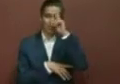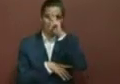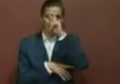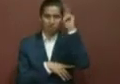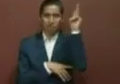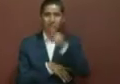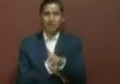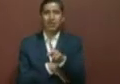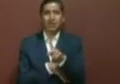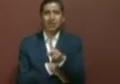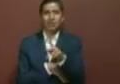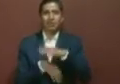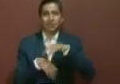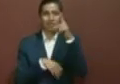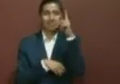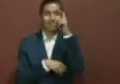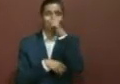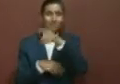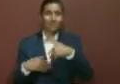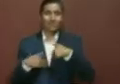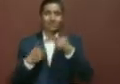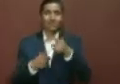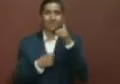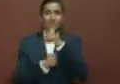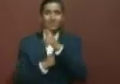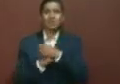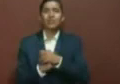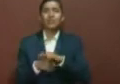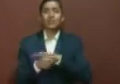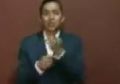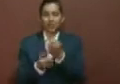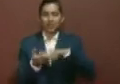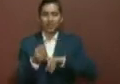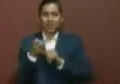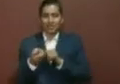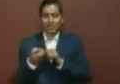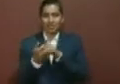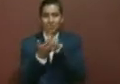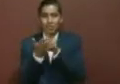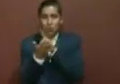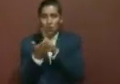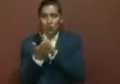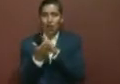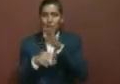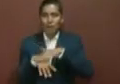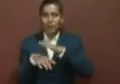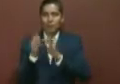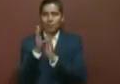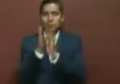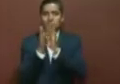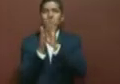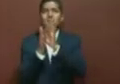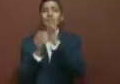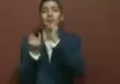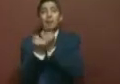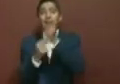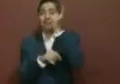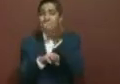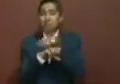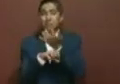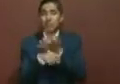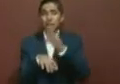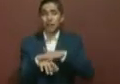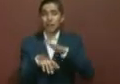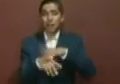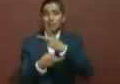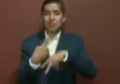explosiva, muy difícil, y el consumo de drogas ha crecido acá, pero también ha crecido en Estados Unidos,